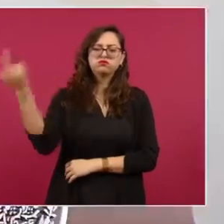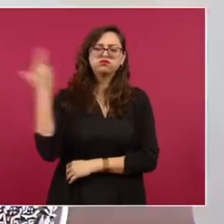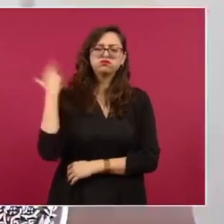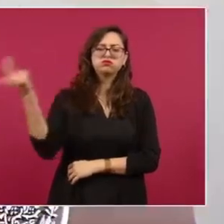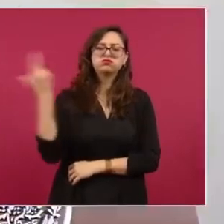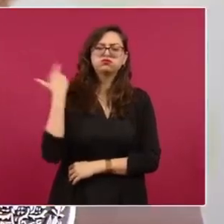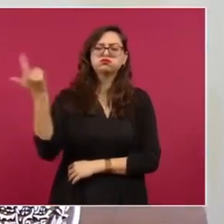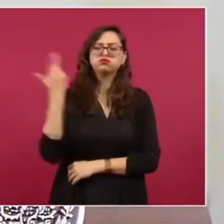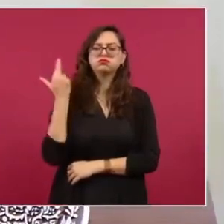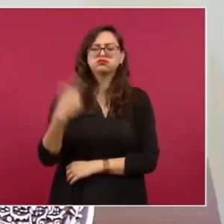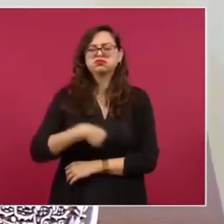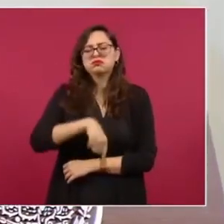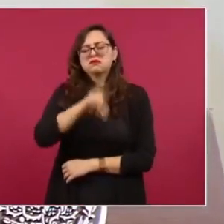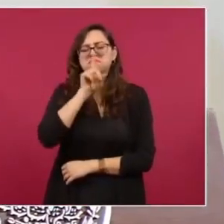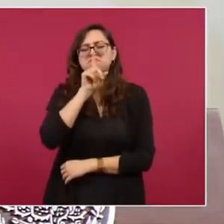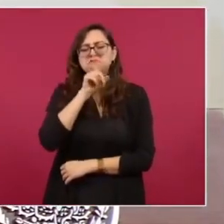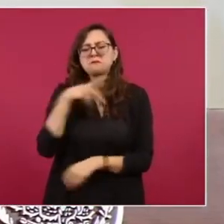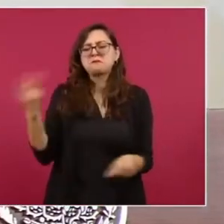porque había complicidad.